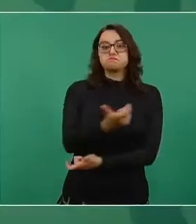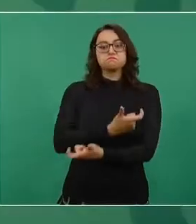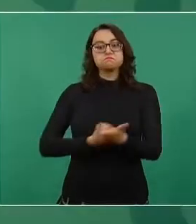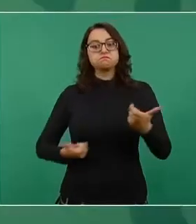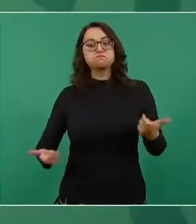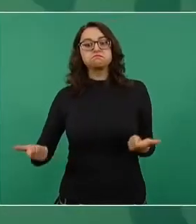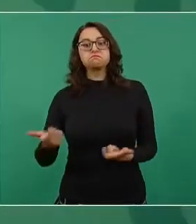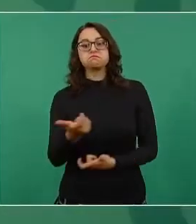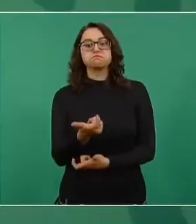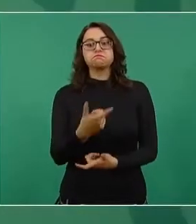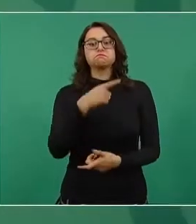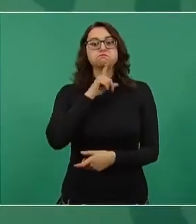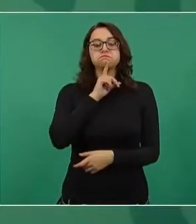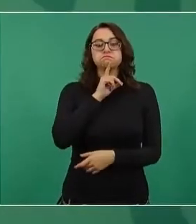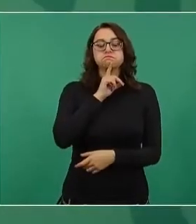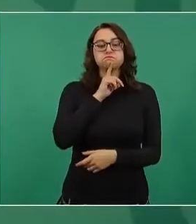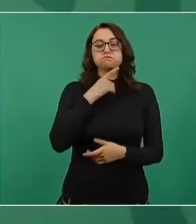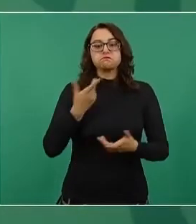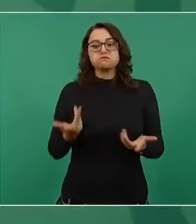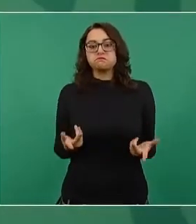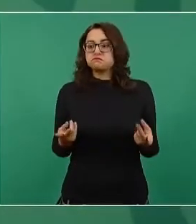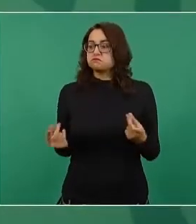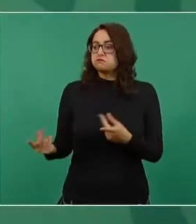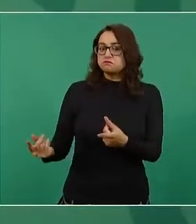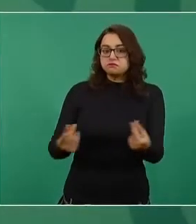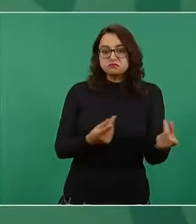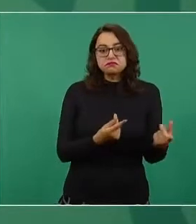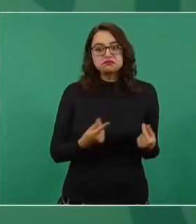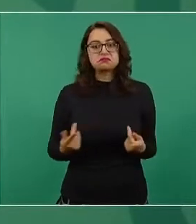promueve la actividad productiva,